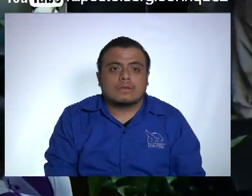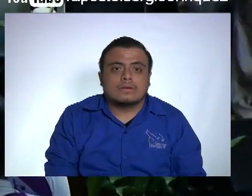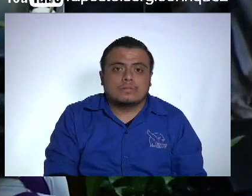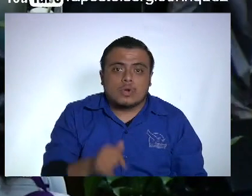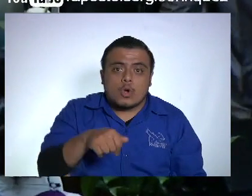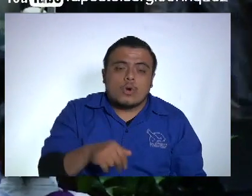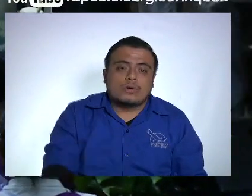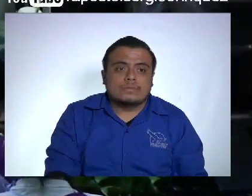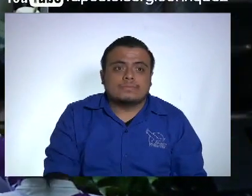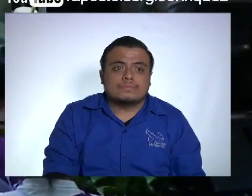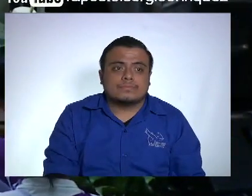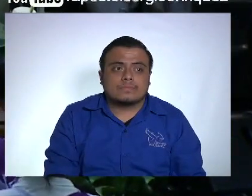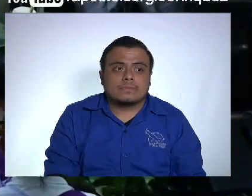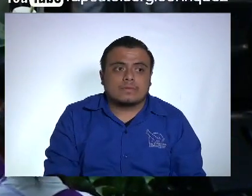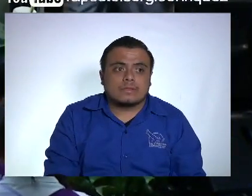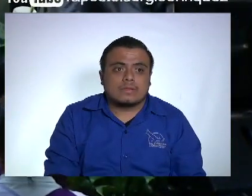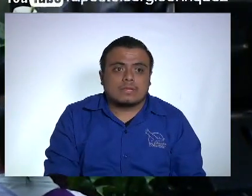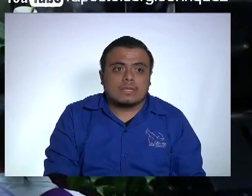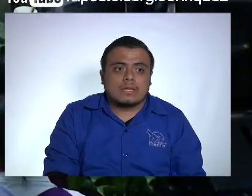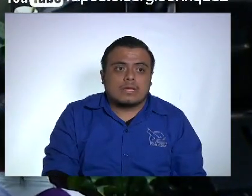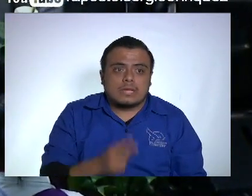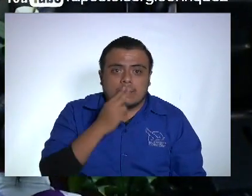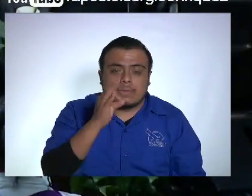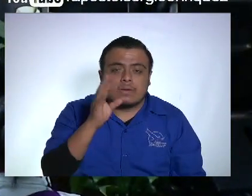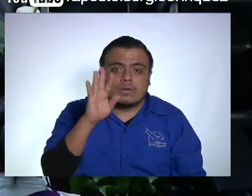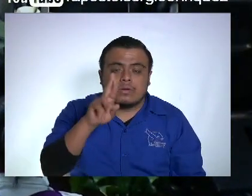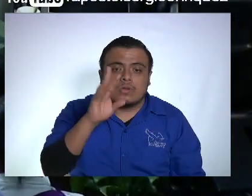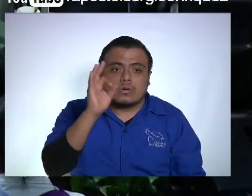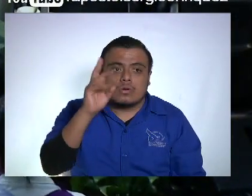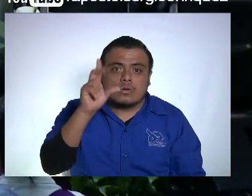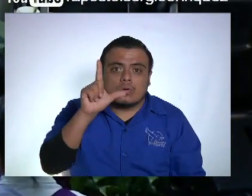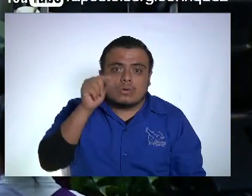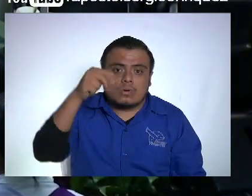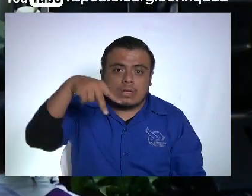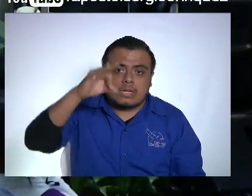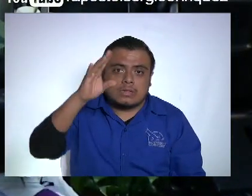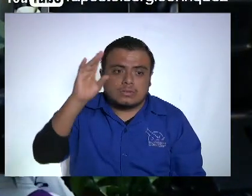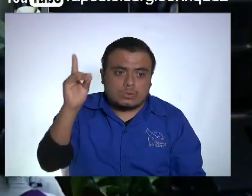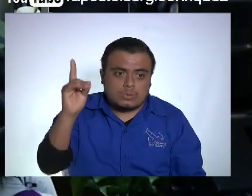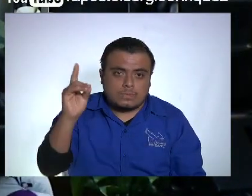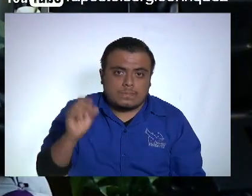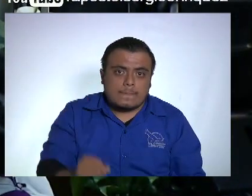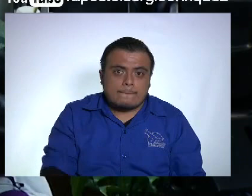Rolando Pineda, él es el diácono de evangelismo.